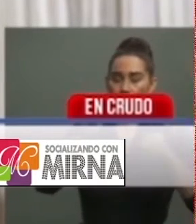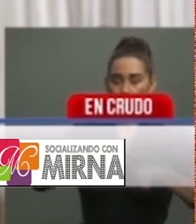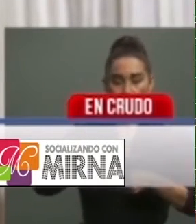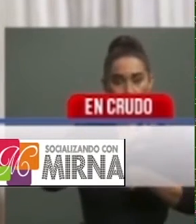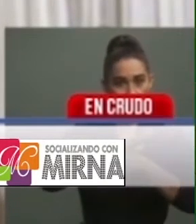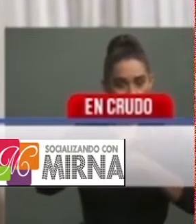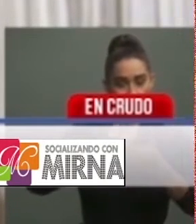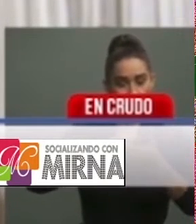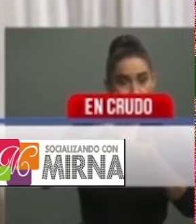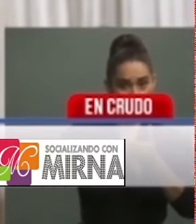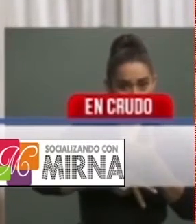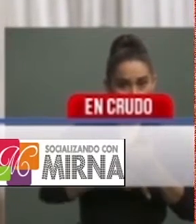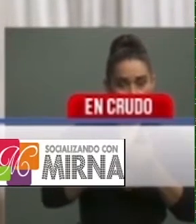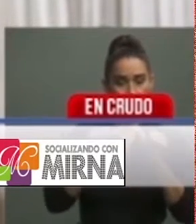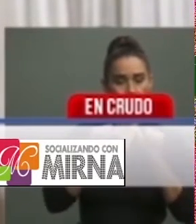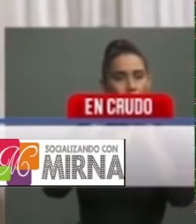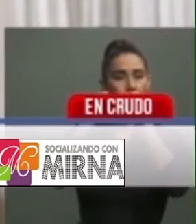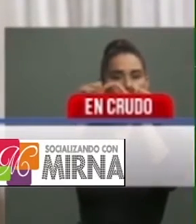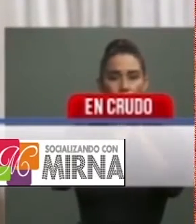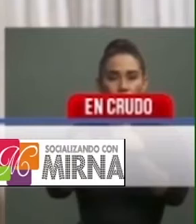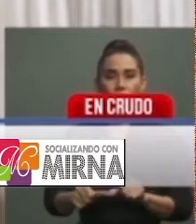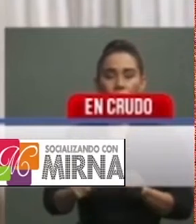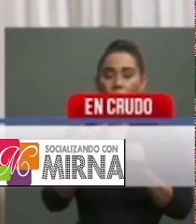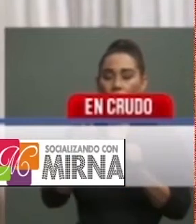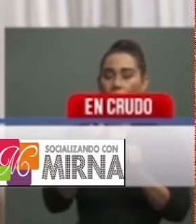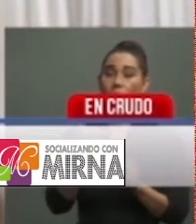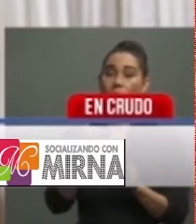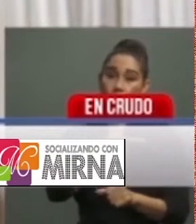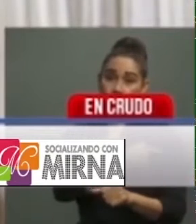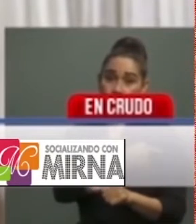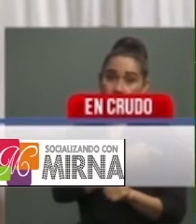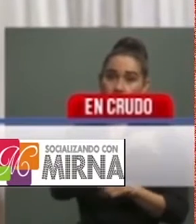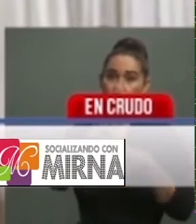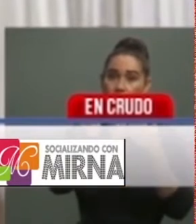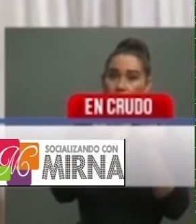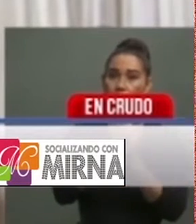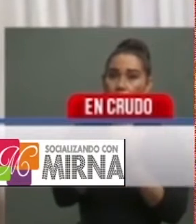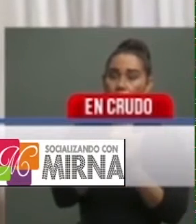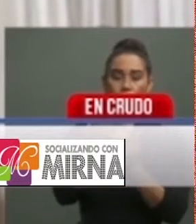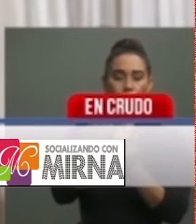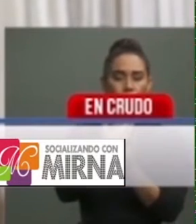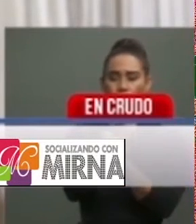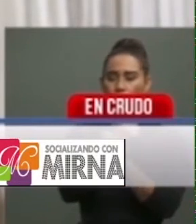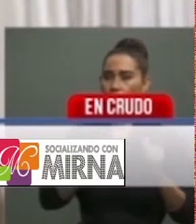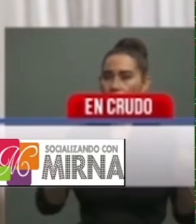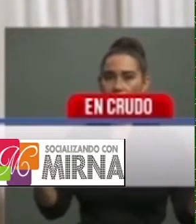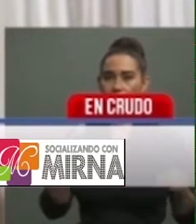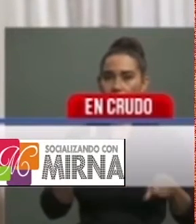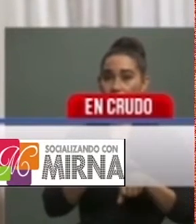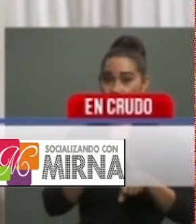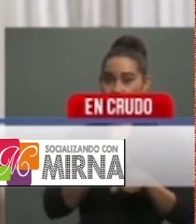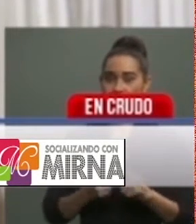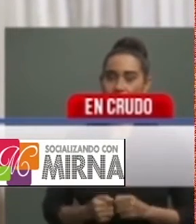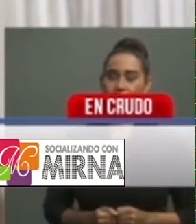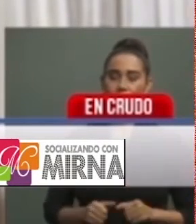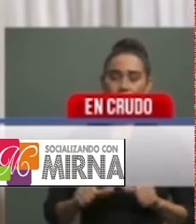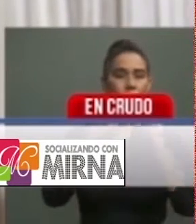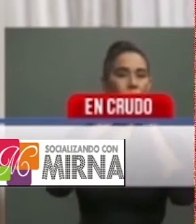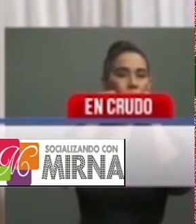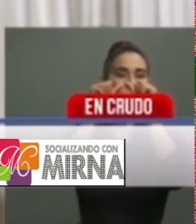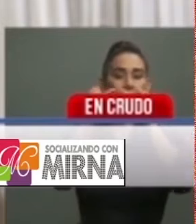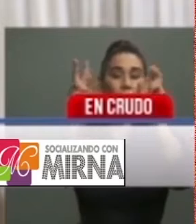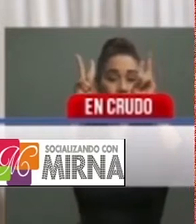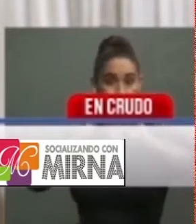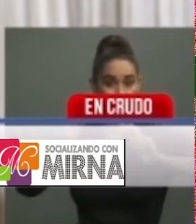una de las que dijo que desde un inicio cada cual debe de cuidarse, no tiene que esperar medidas de los gobiernos, porque aquí la mayoría de